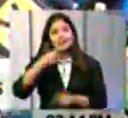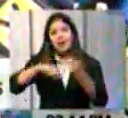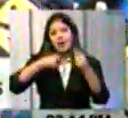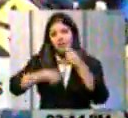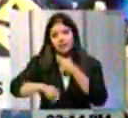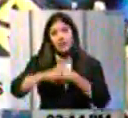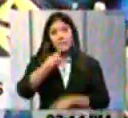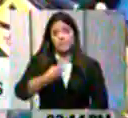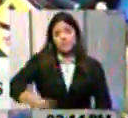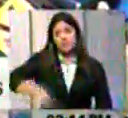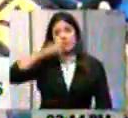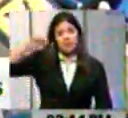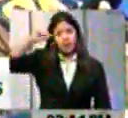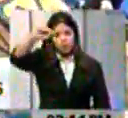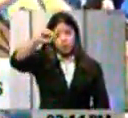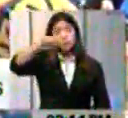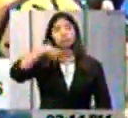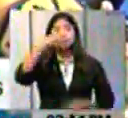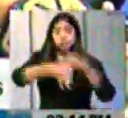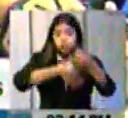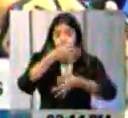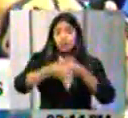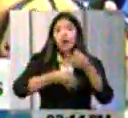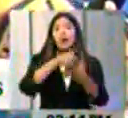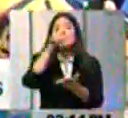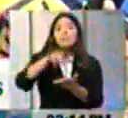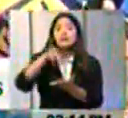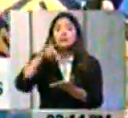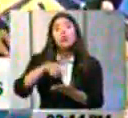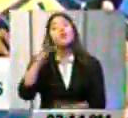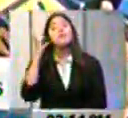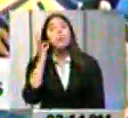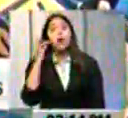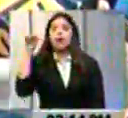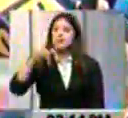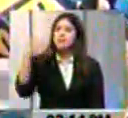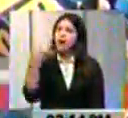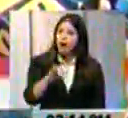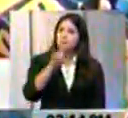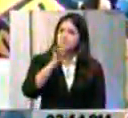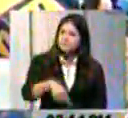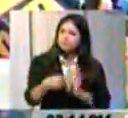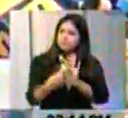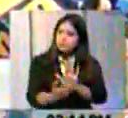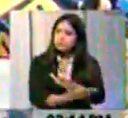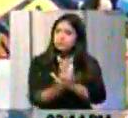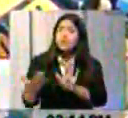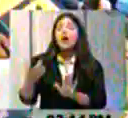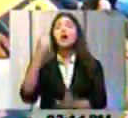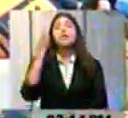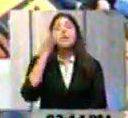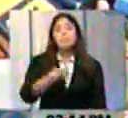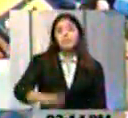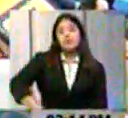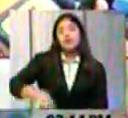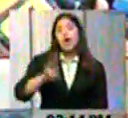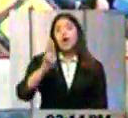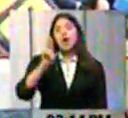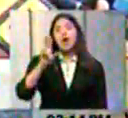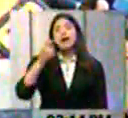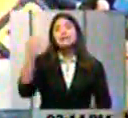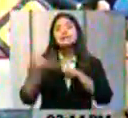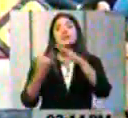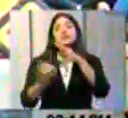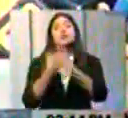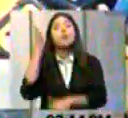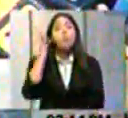Nuestro presidente Nicolás Maduro lo dijo, es la participación de la mujer. Aquí tenemos también presente la presidenta de Una Mujer,